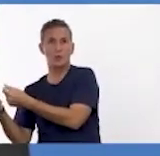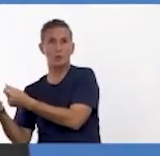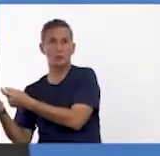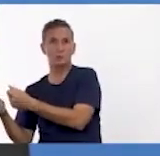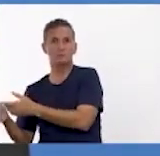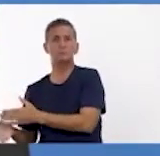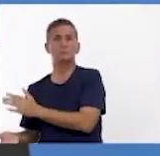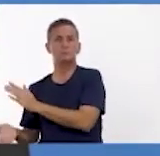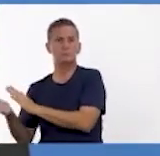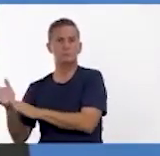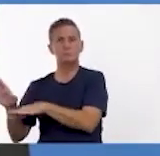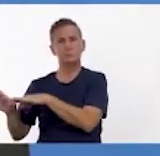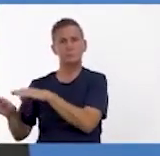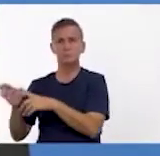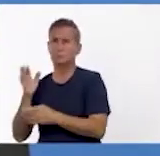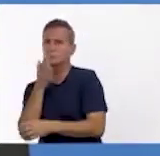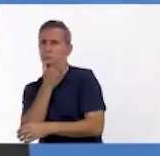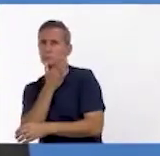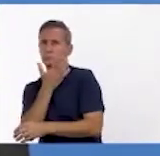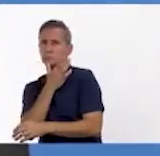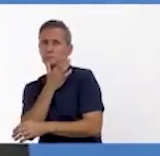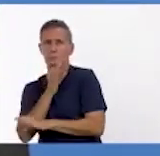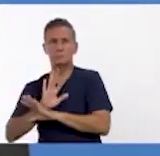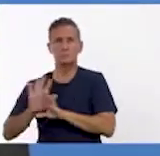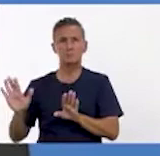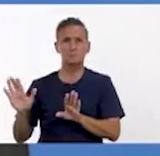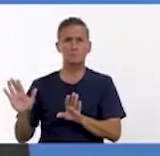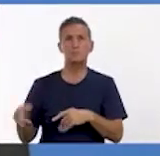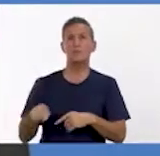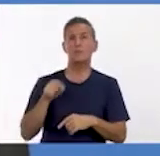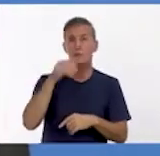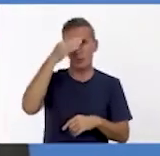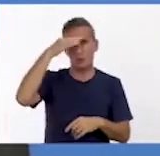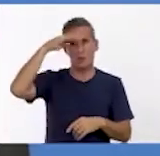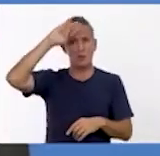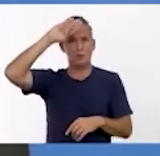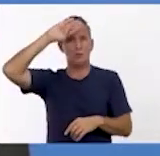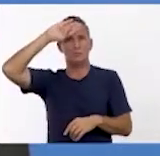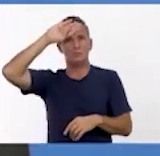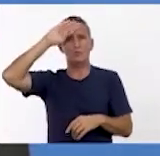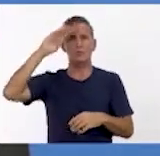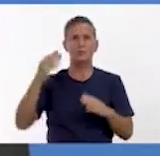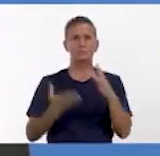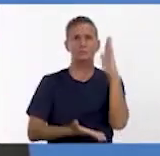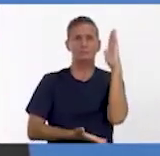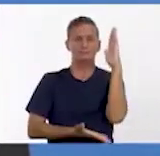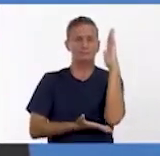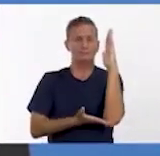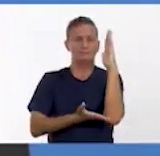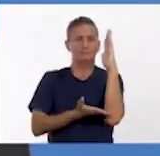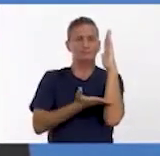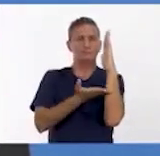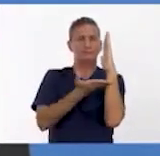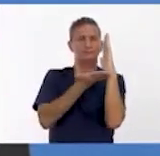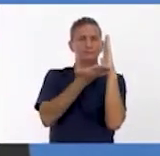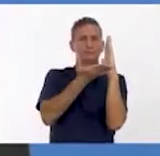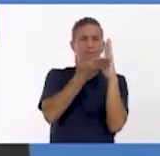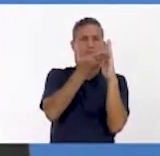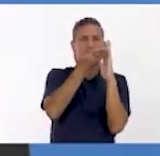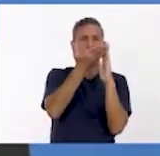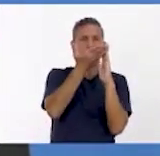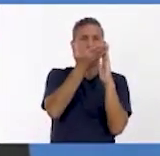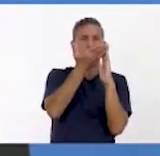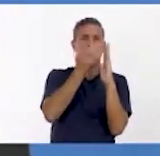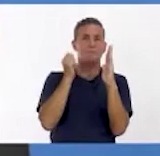Por lo tanto, hay índices de salud donde Cuba es superior al mundo desarrollado en los índices de